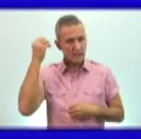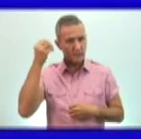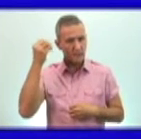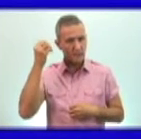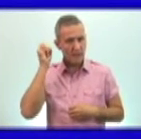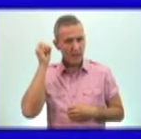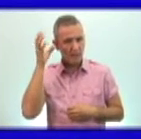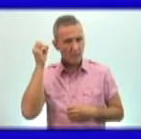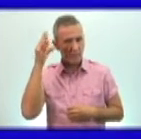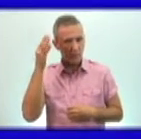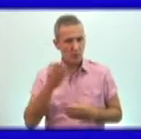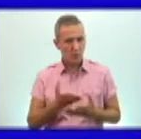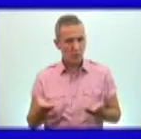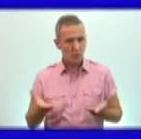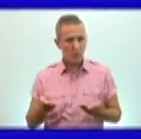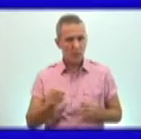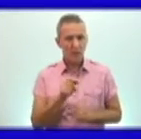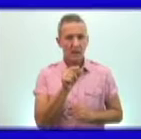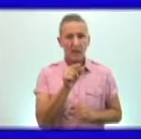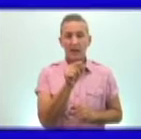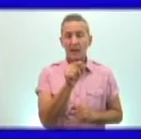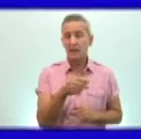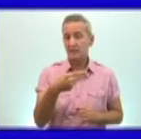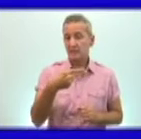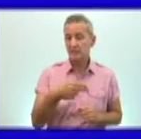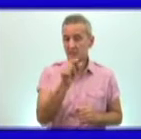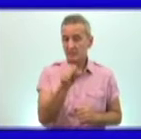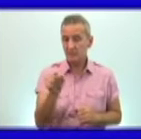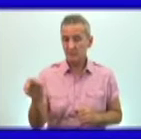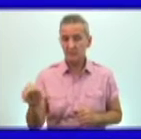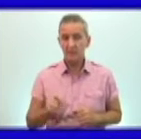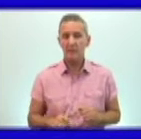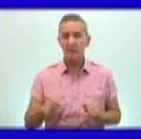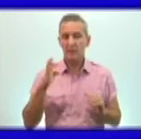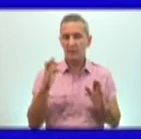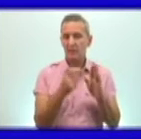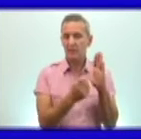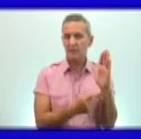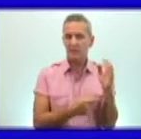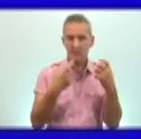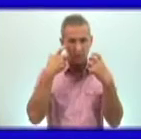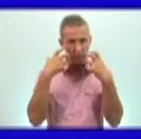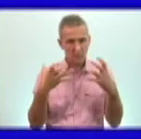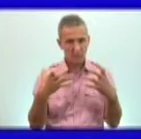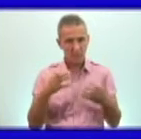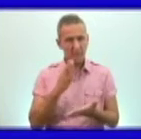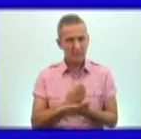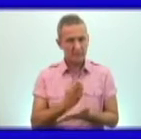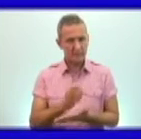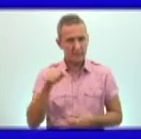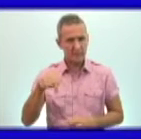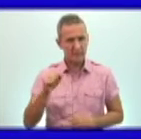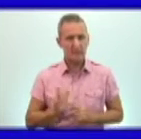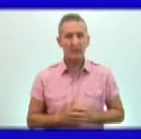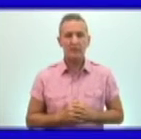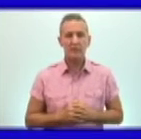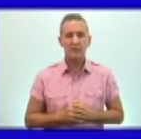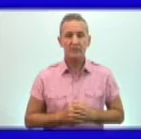humanismo. Esos son factores esenciales que nosotros vamos a proponernos en la clase de hoy. Para ello,